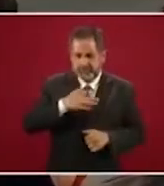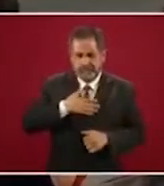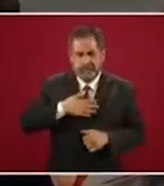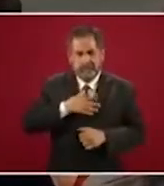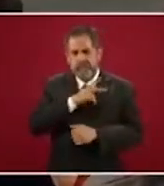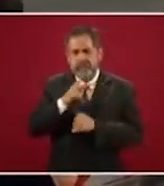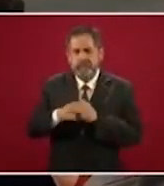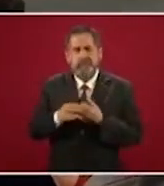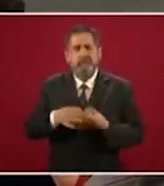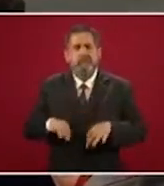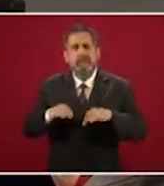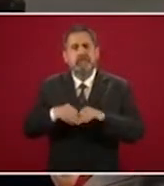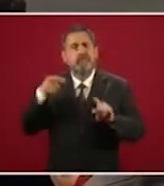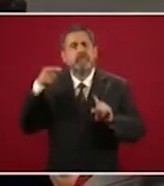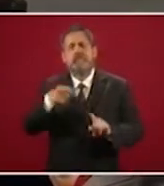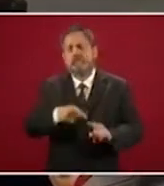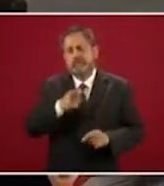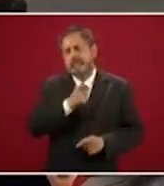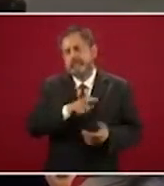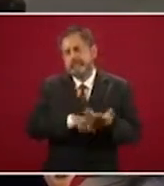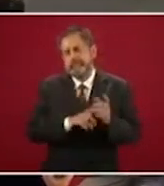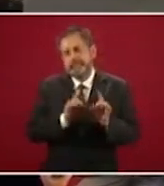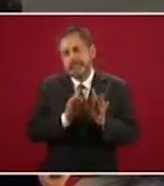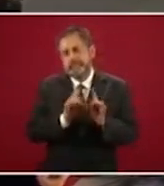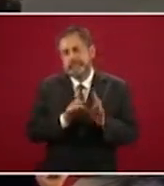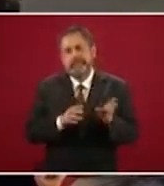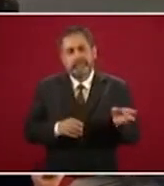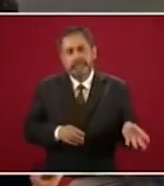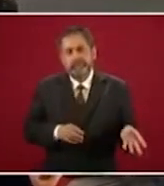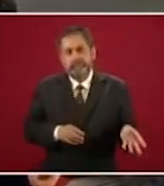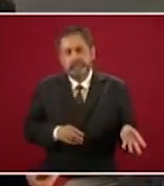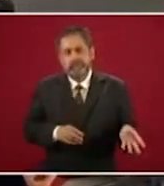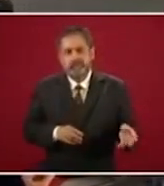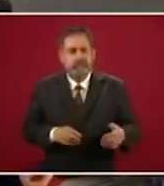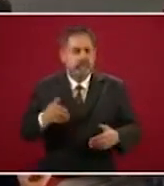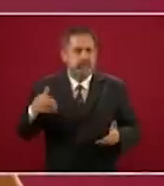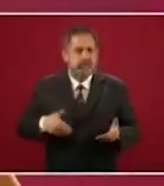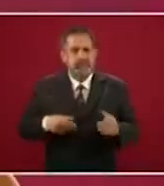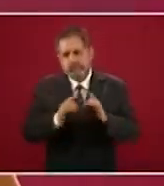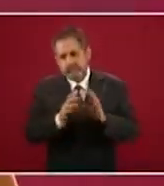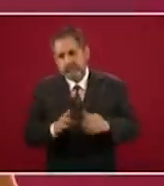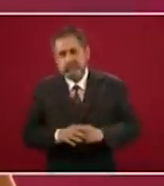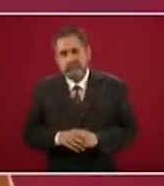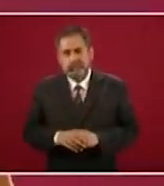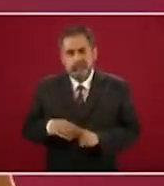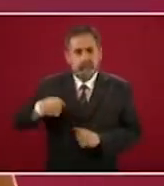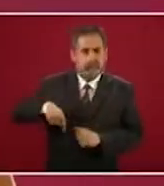que es lo que significó, pues, digamos, este accidente. Entonces,